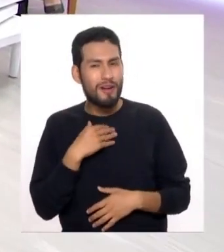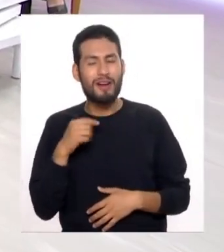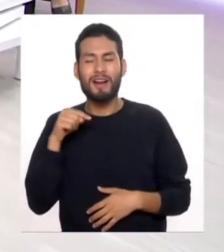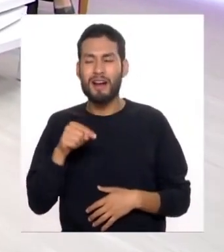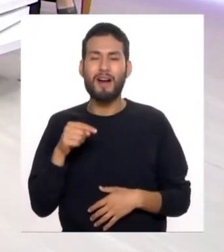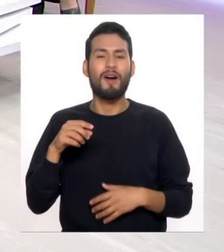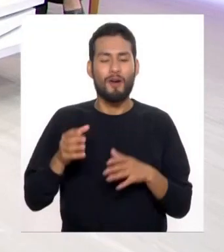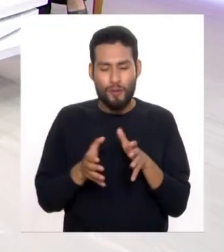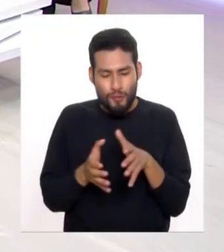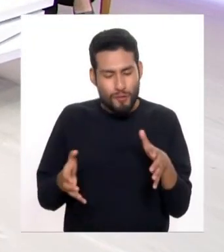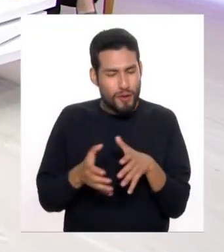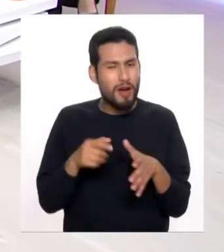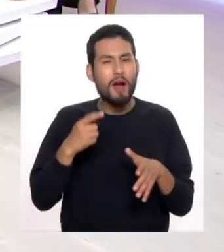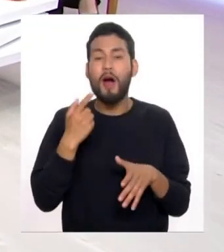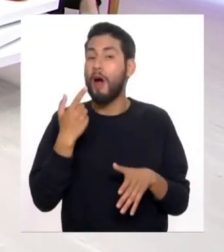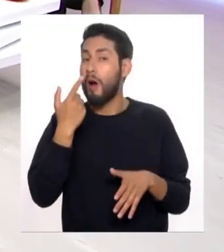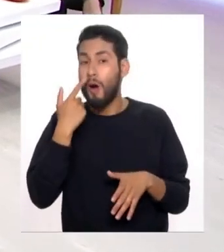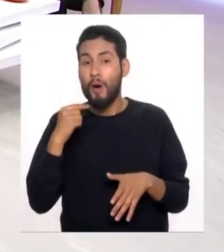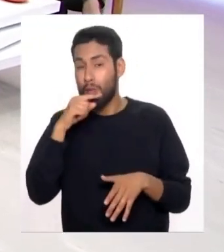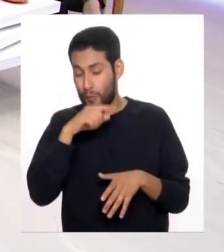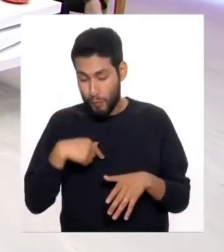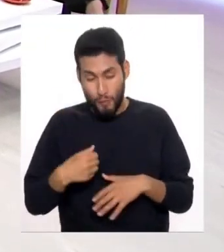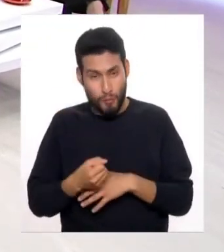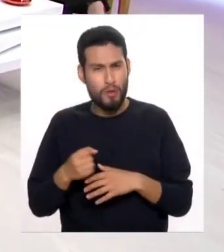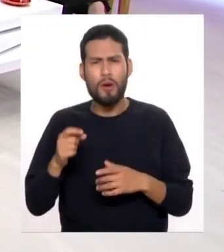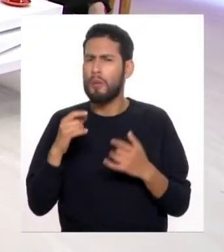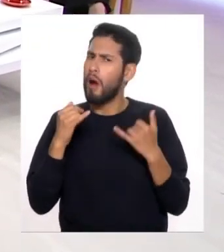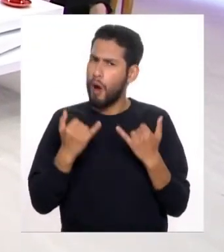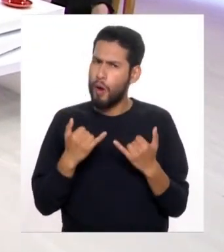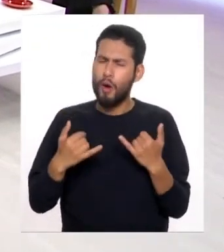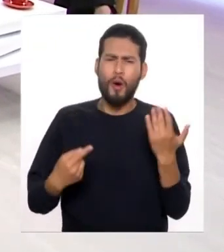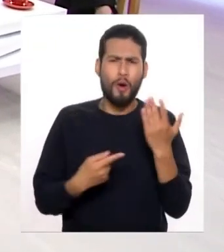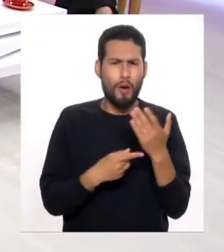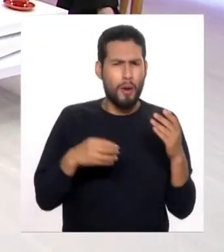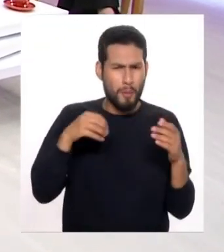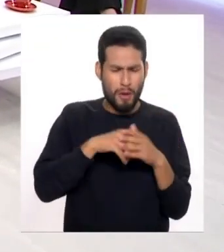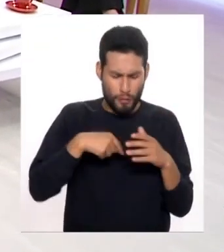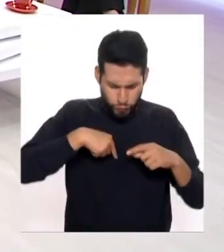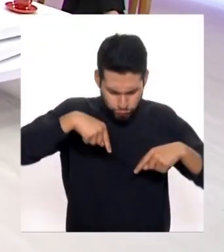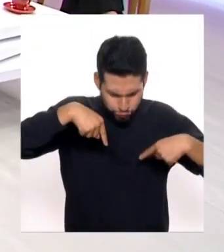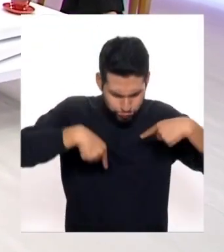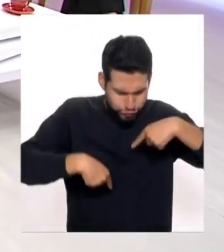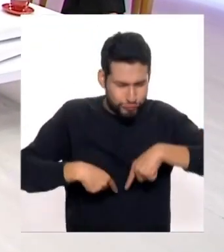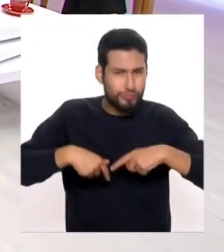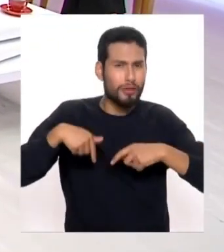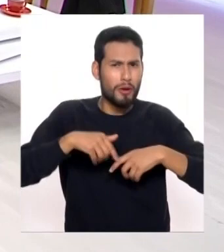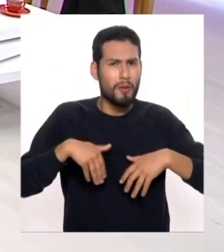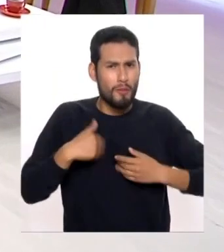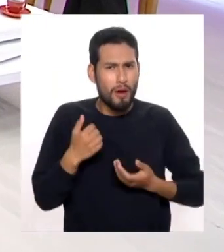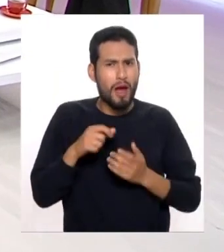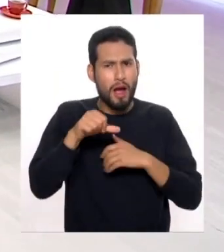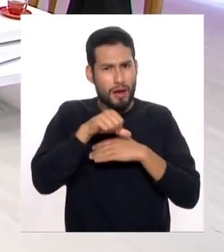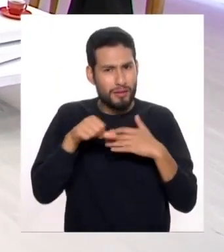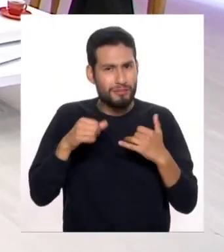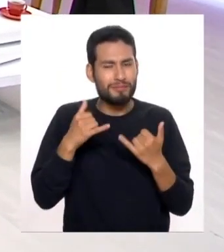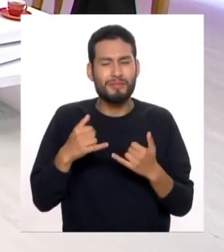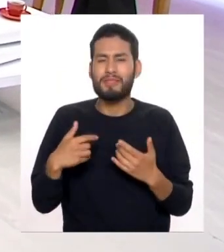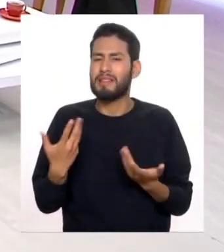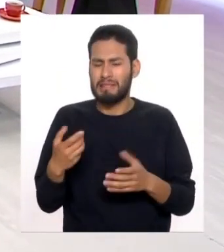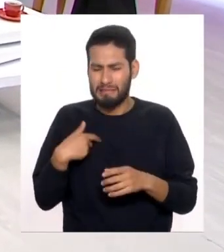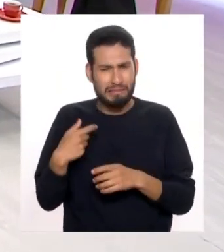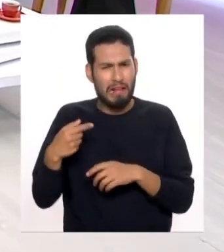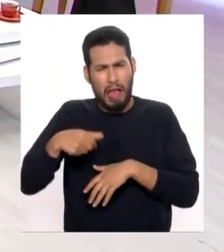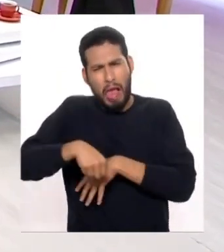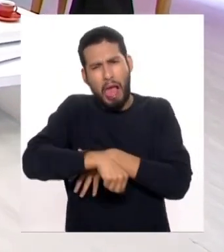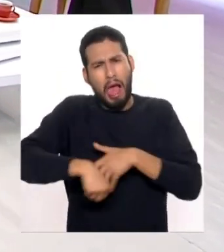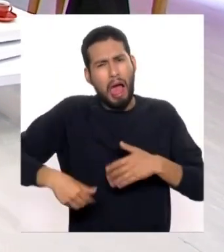en realidad hoy día podemos hacer hasta cirugía mínimamente invasiva con esas herramientas de tecnología y con la aparatología que hoy día está disponible.